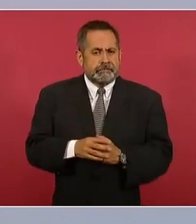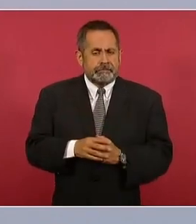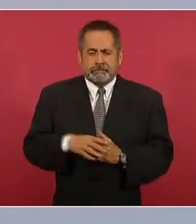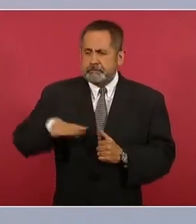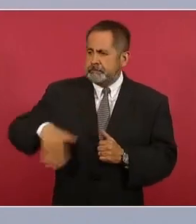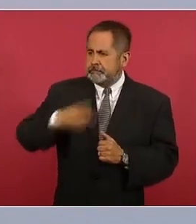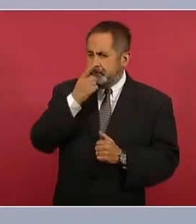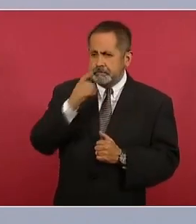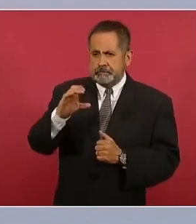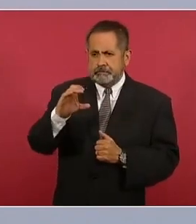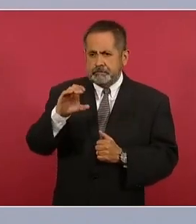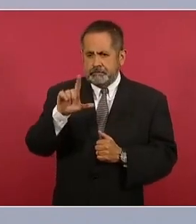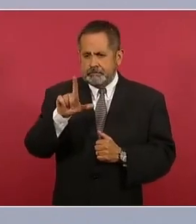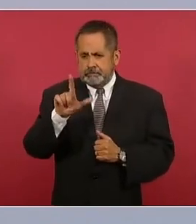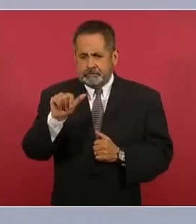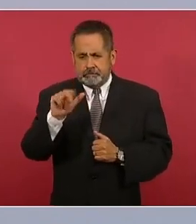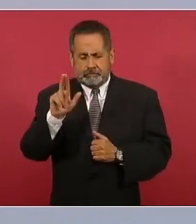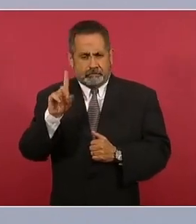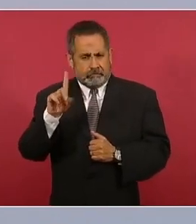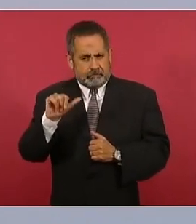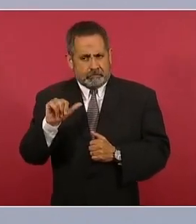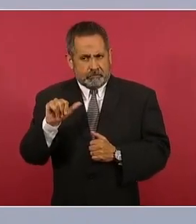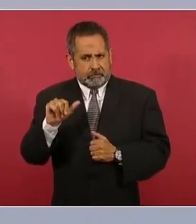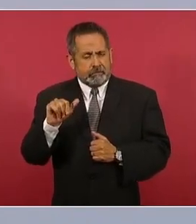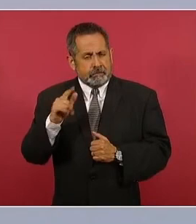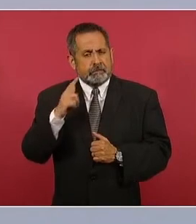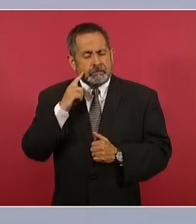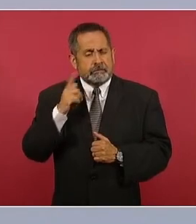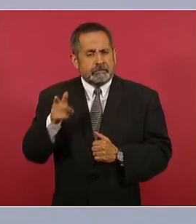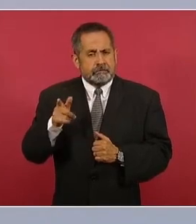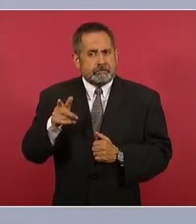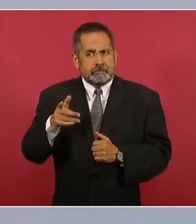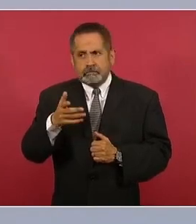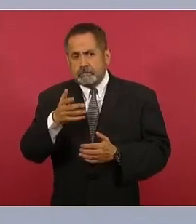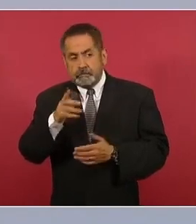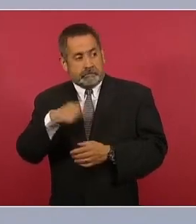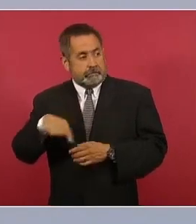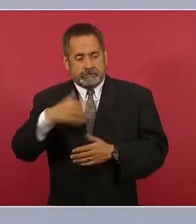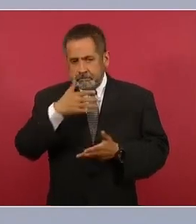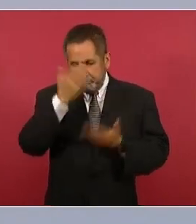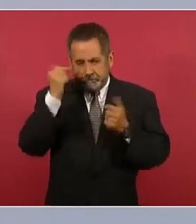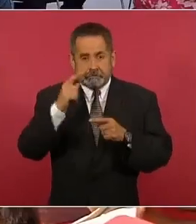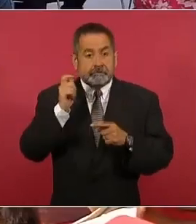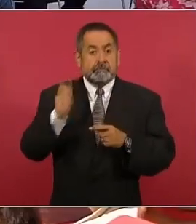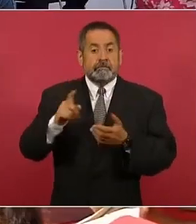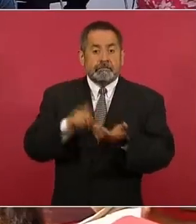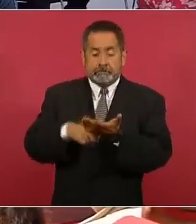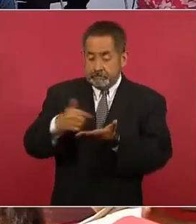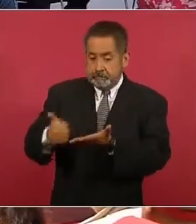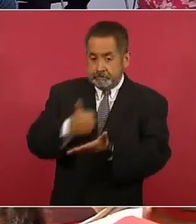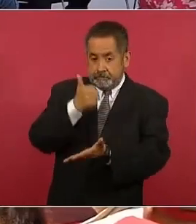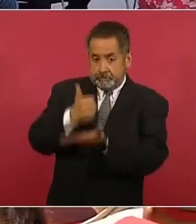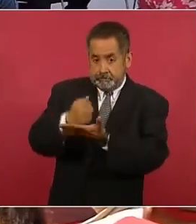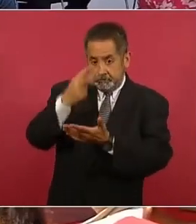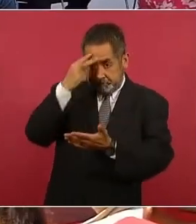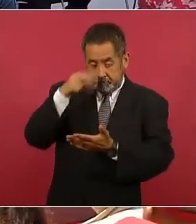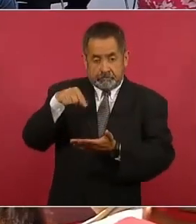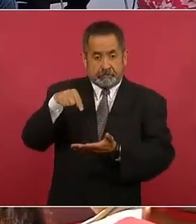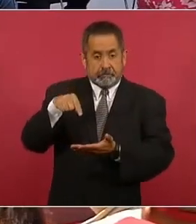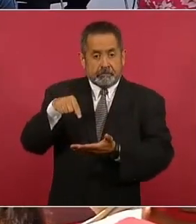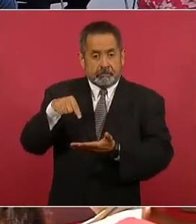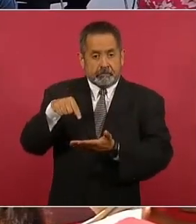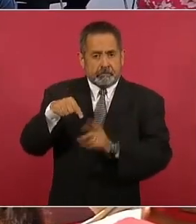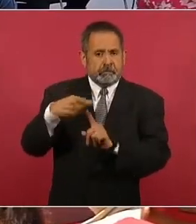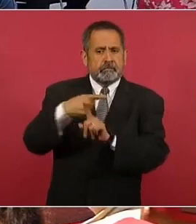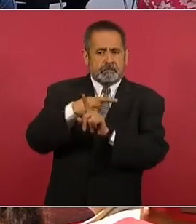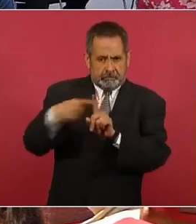Claudia, a veces se desconoce de que la Ciudad de México, todavía la mitad